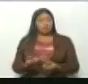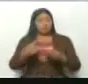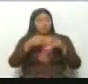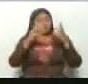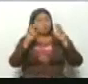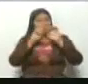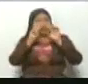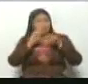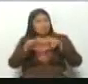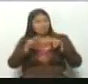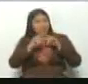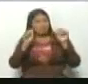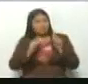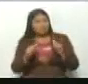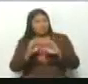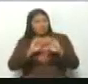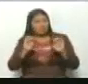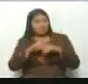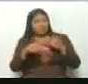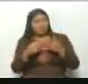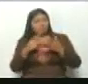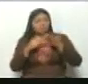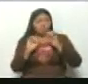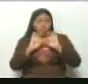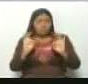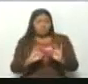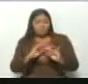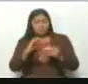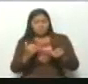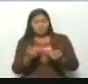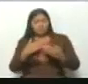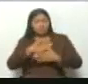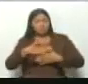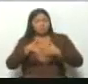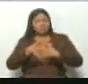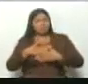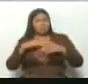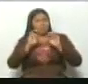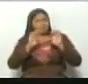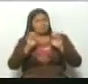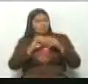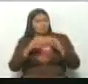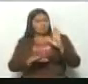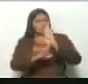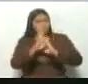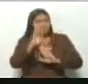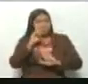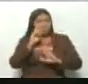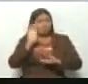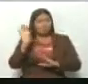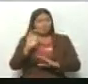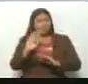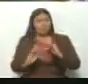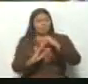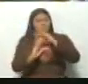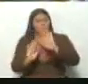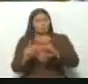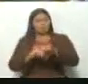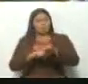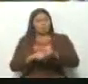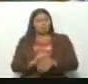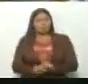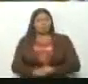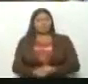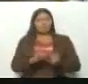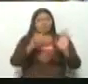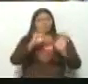sistema educativo bolivariano y, por supuesto, a ampliar nuestra plataforma de calidad de la educación para el progreso del país. Ministra, tenemos que hacer el corte a esta hora de la